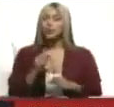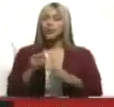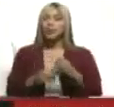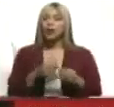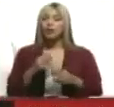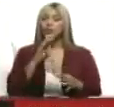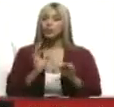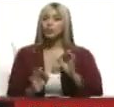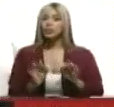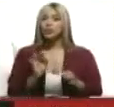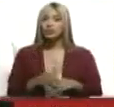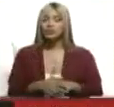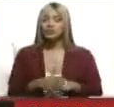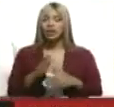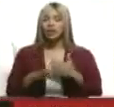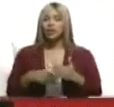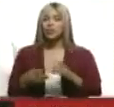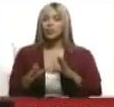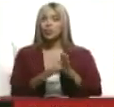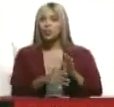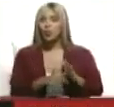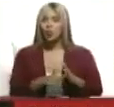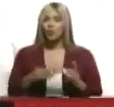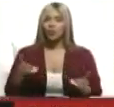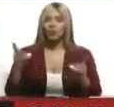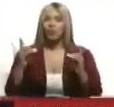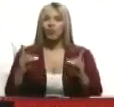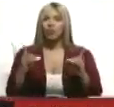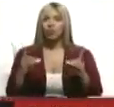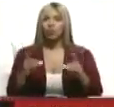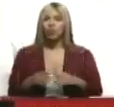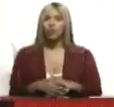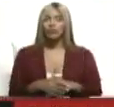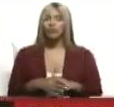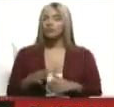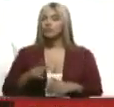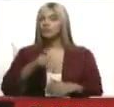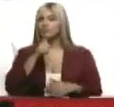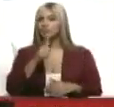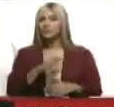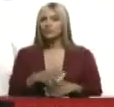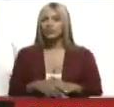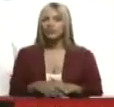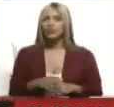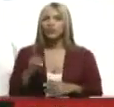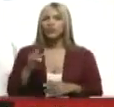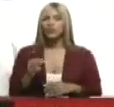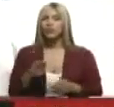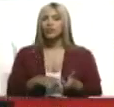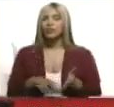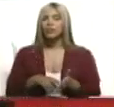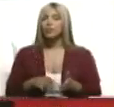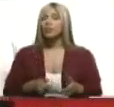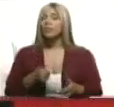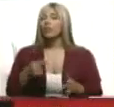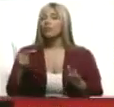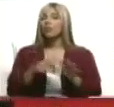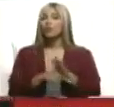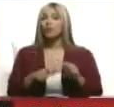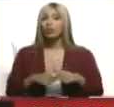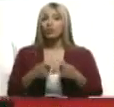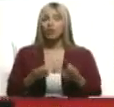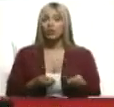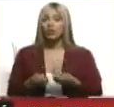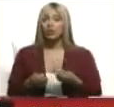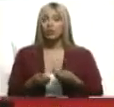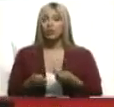la justicia después de este robo descarado, criminal, que además, repito, más allá del daño económico,